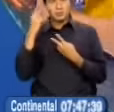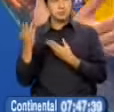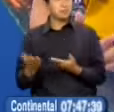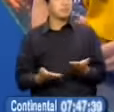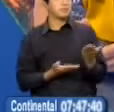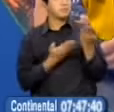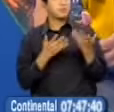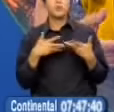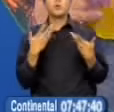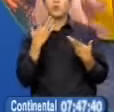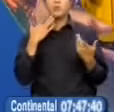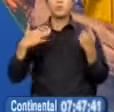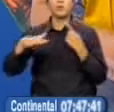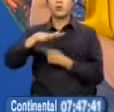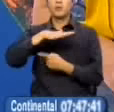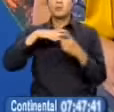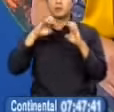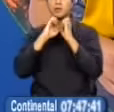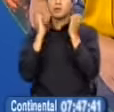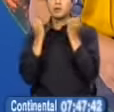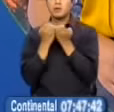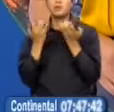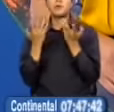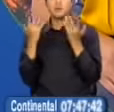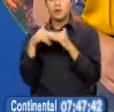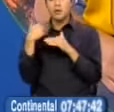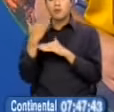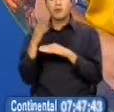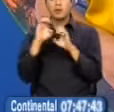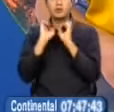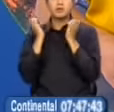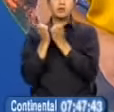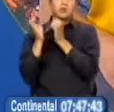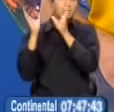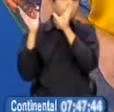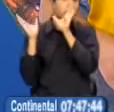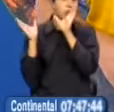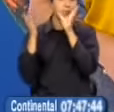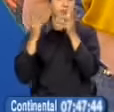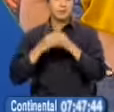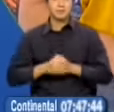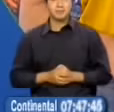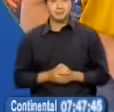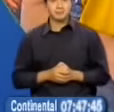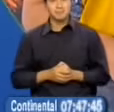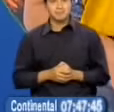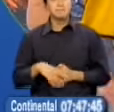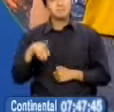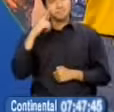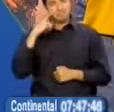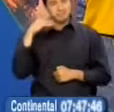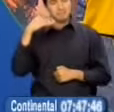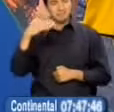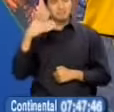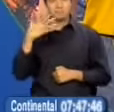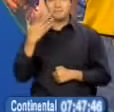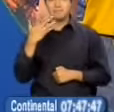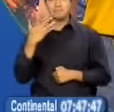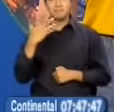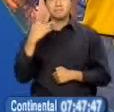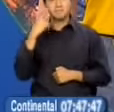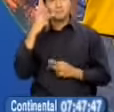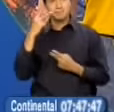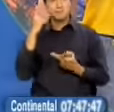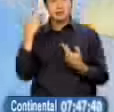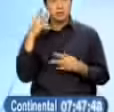valencia y también cómo está el ambiente ya a esta hora de la mañana en los exteriores del estadio olímpico atahualpa que lo tendremos con el soledad rodríguez y media la producción sólo